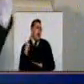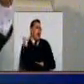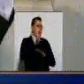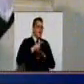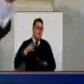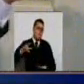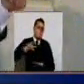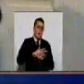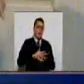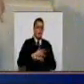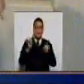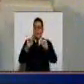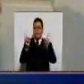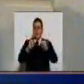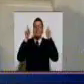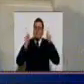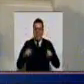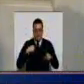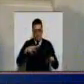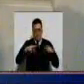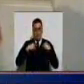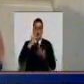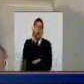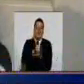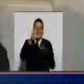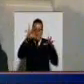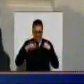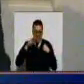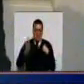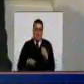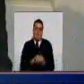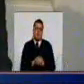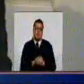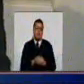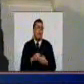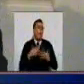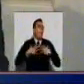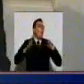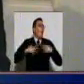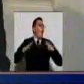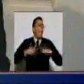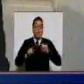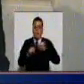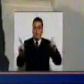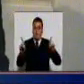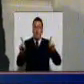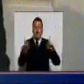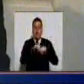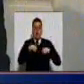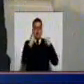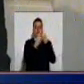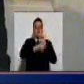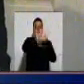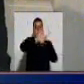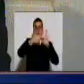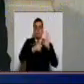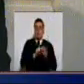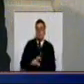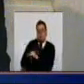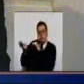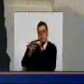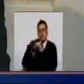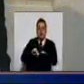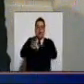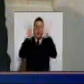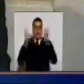si toma o no este fallo del Consejo de Estado al que me estoy refiriendo. Y lo explica la Corte Constitucional con toda claridad.